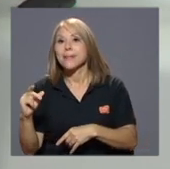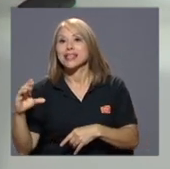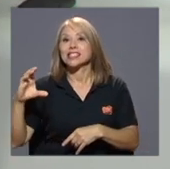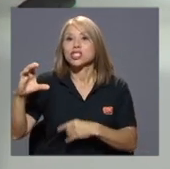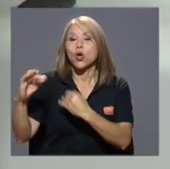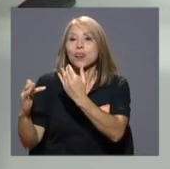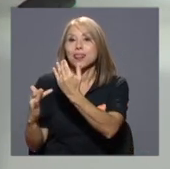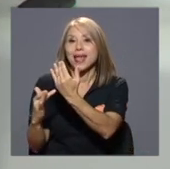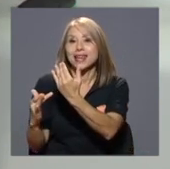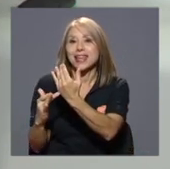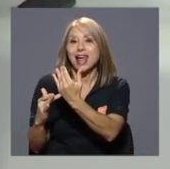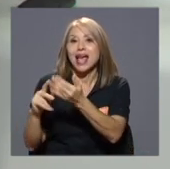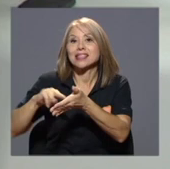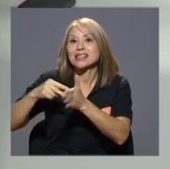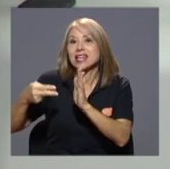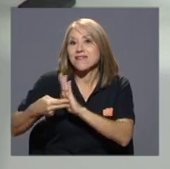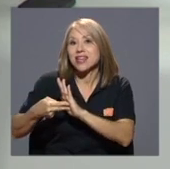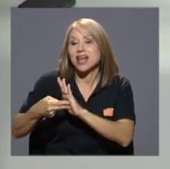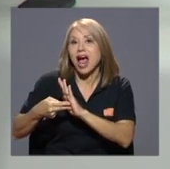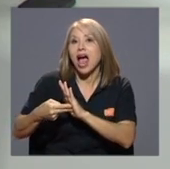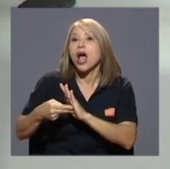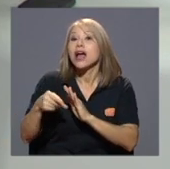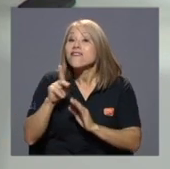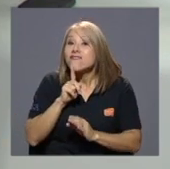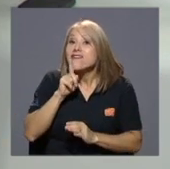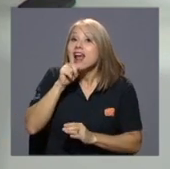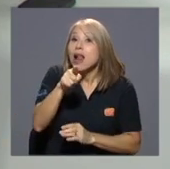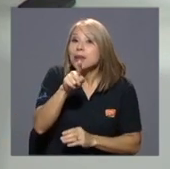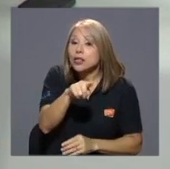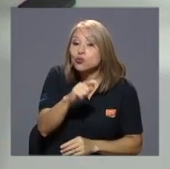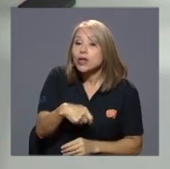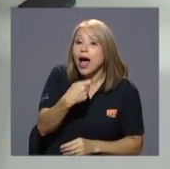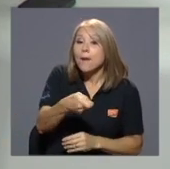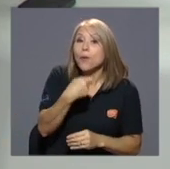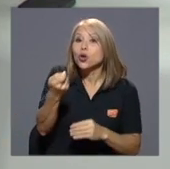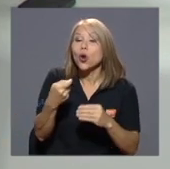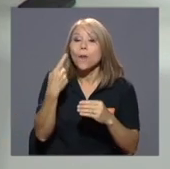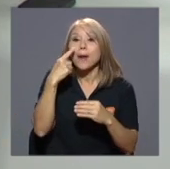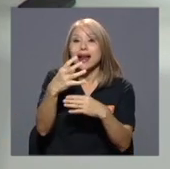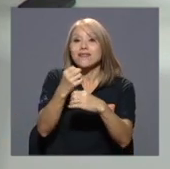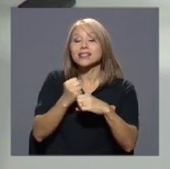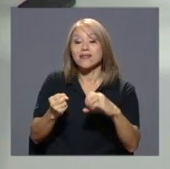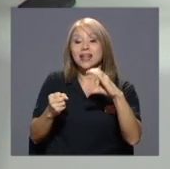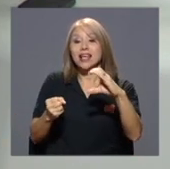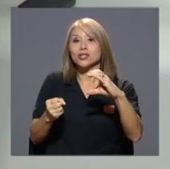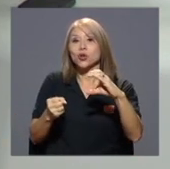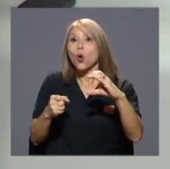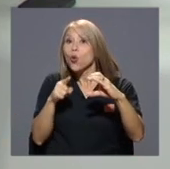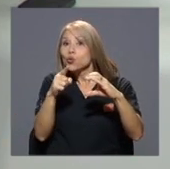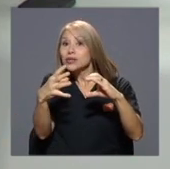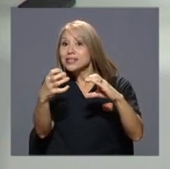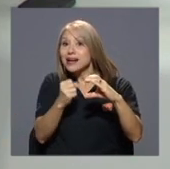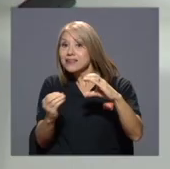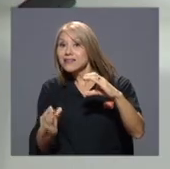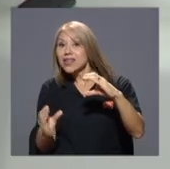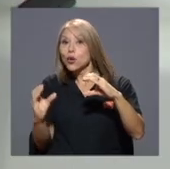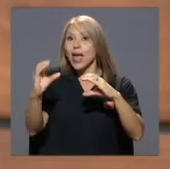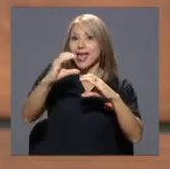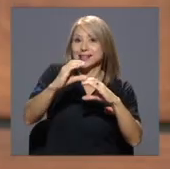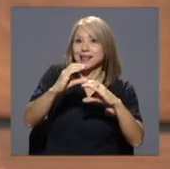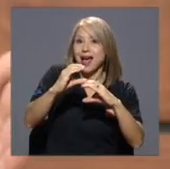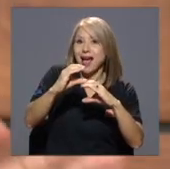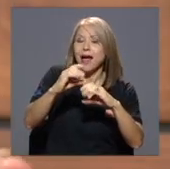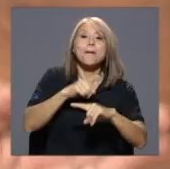cuánto extra está recibiendo usted sobre lo que realmente aportó. Uh-huh. Pero la definición política, en mi